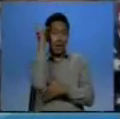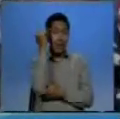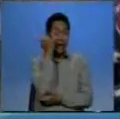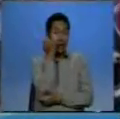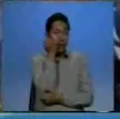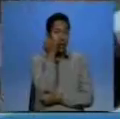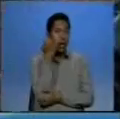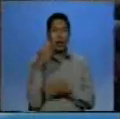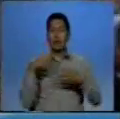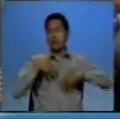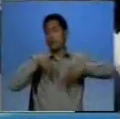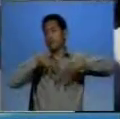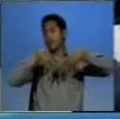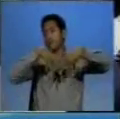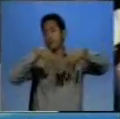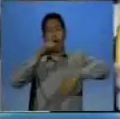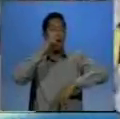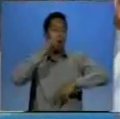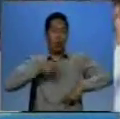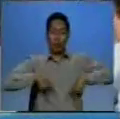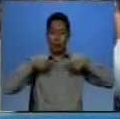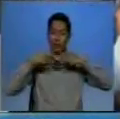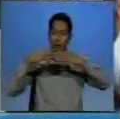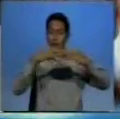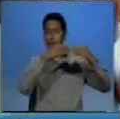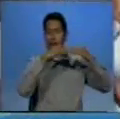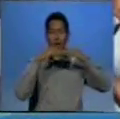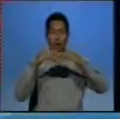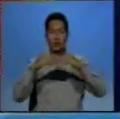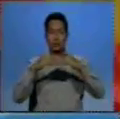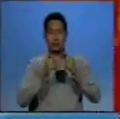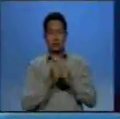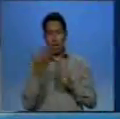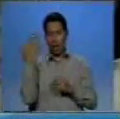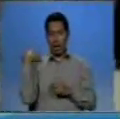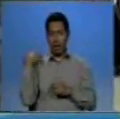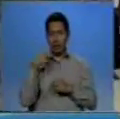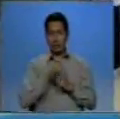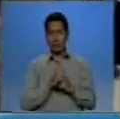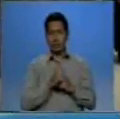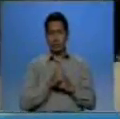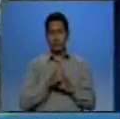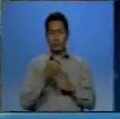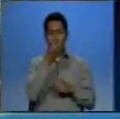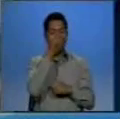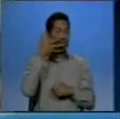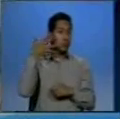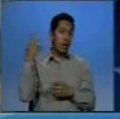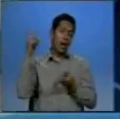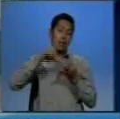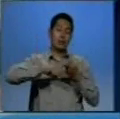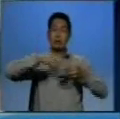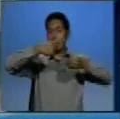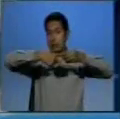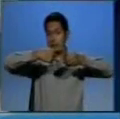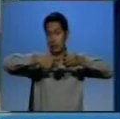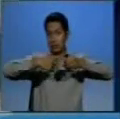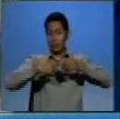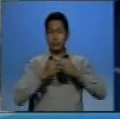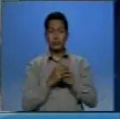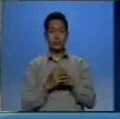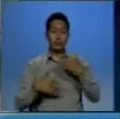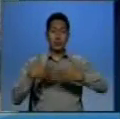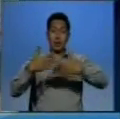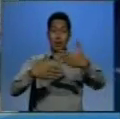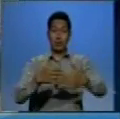el Agua, Por la Vida, Por la Democracia, que salió desde la provincia de Zamora hasta la ciudad de Quito. Luego, en marzo de 2015, fue vista